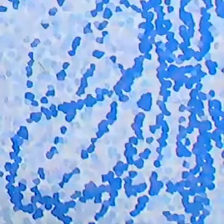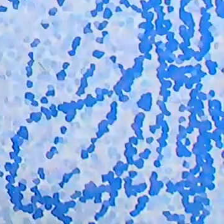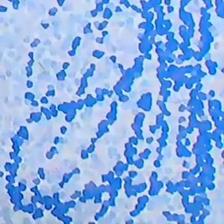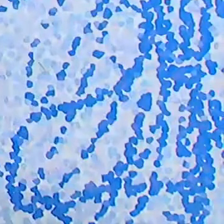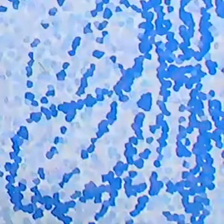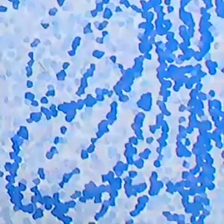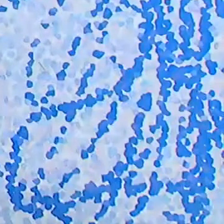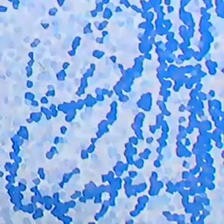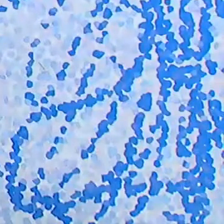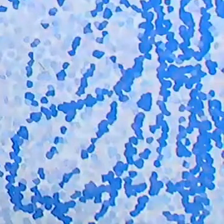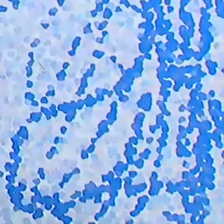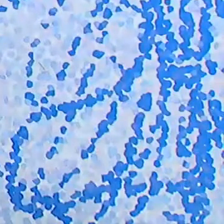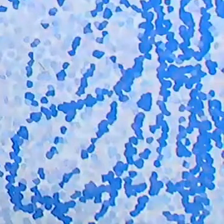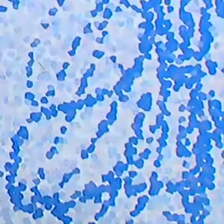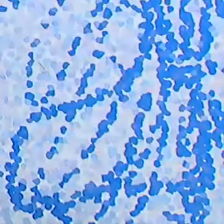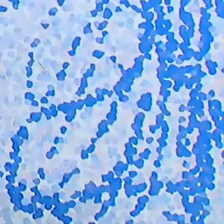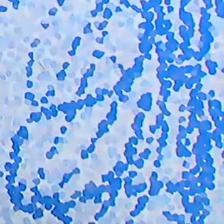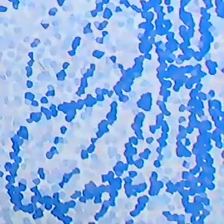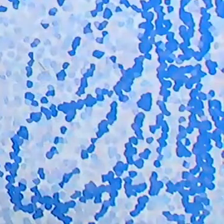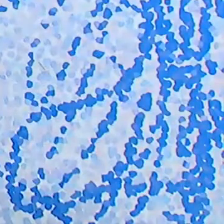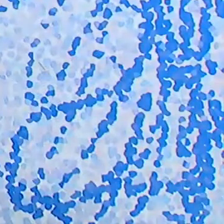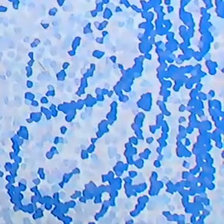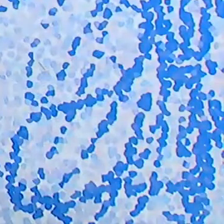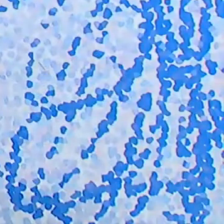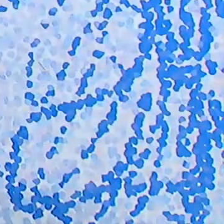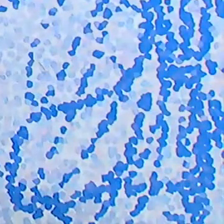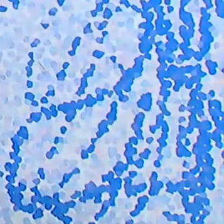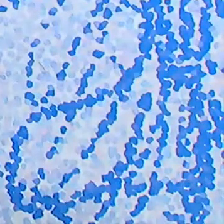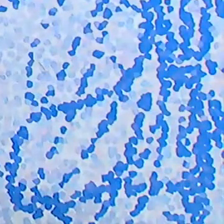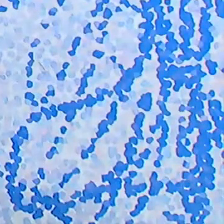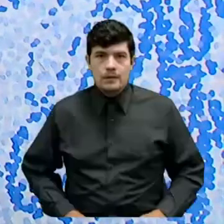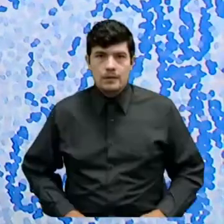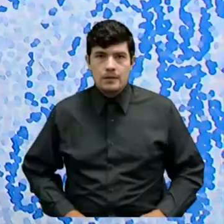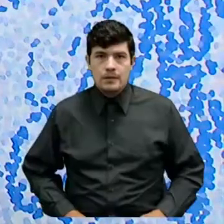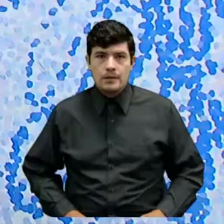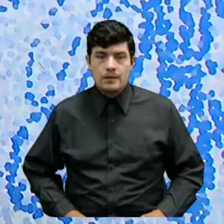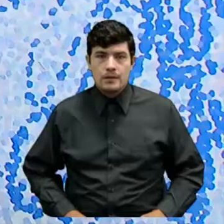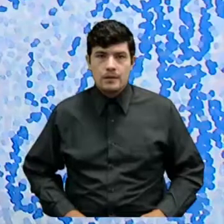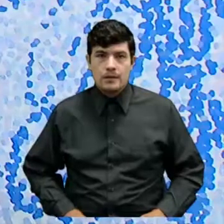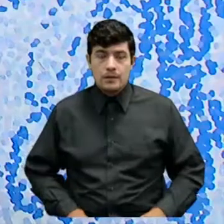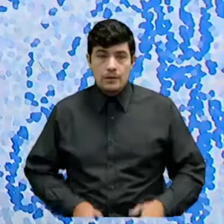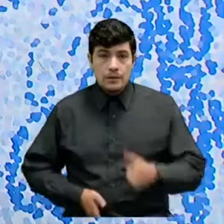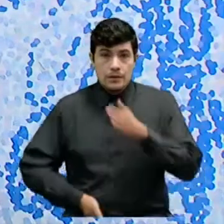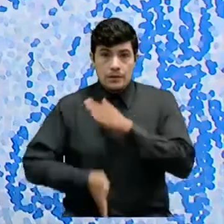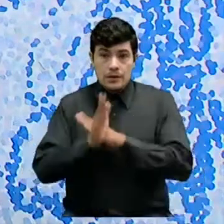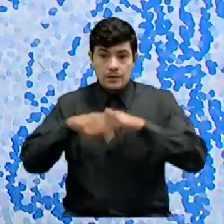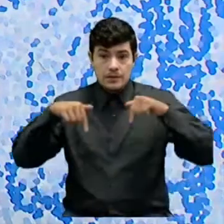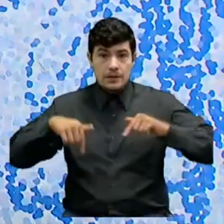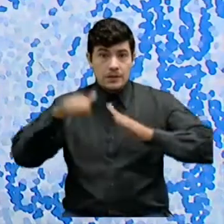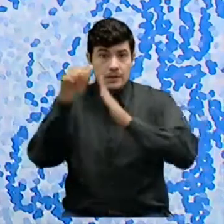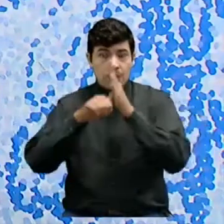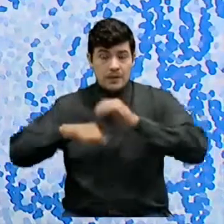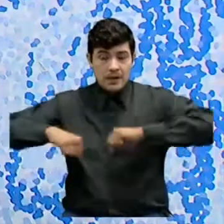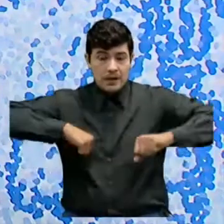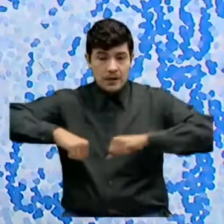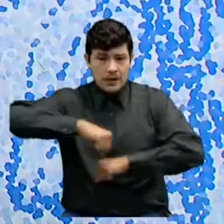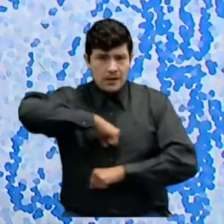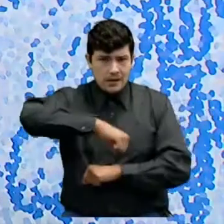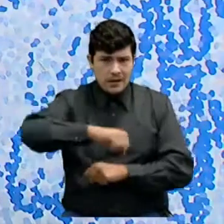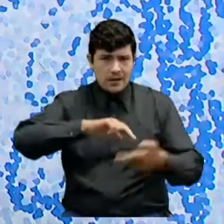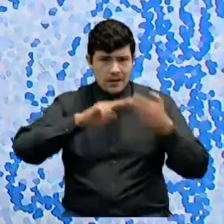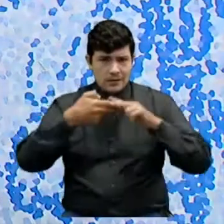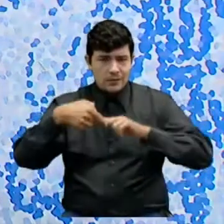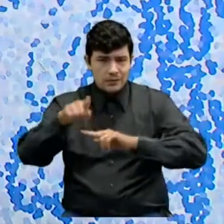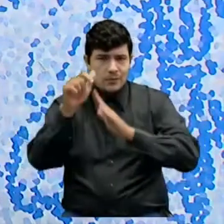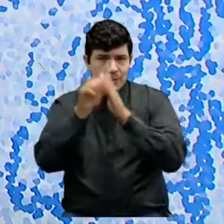Continuamos en nuestro programa Actúa en Derecho, programa con responsabilidad social que está directamente ligado a las necesidades sociales y jurídicas que tengan todos ustedes,